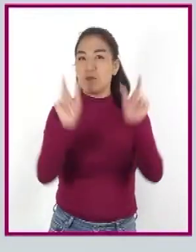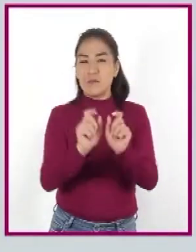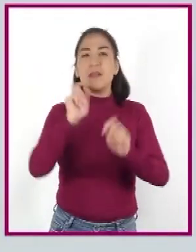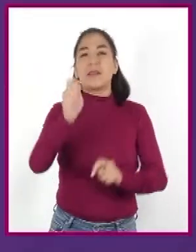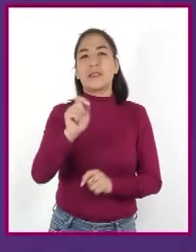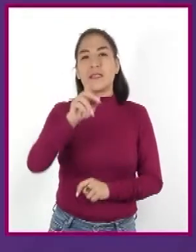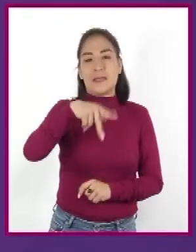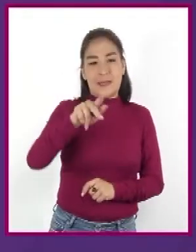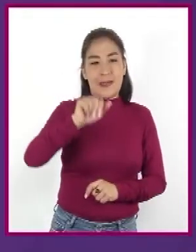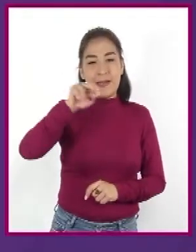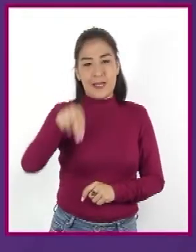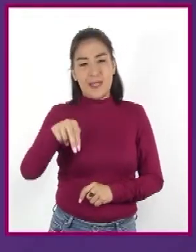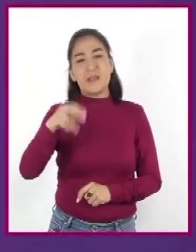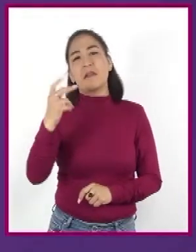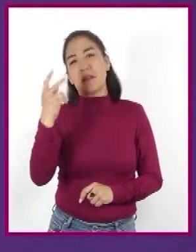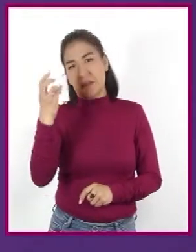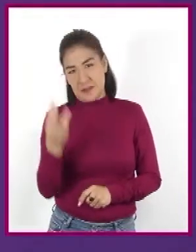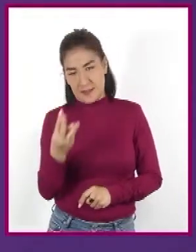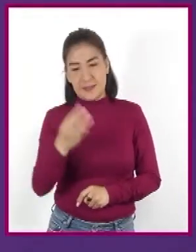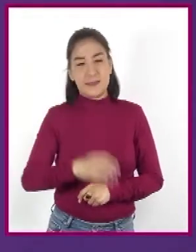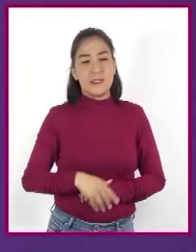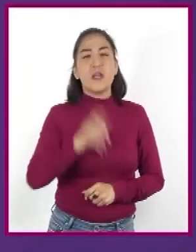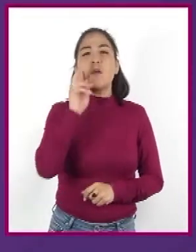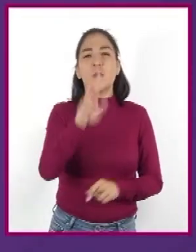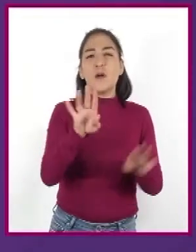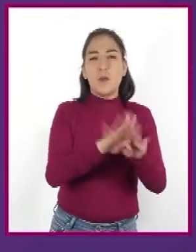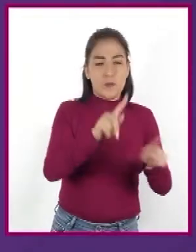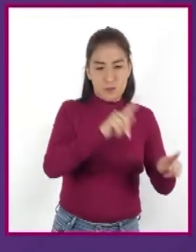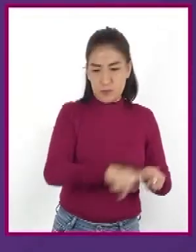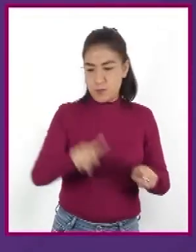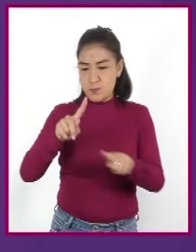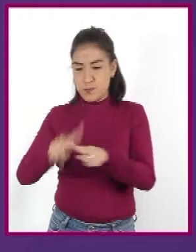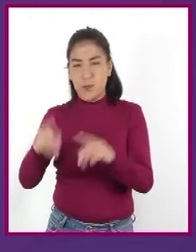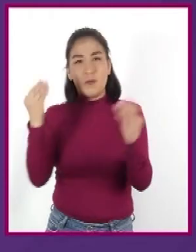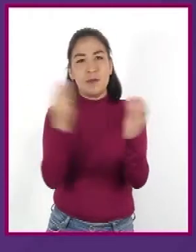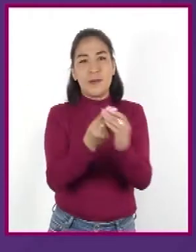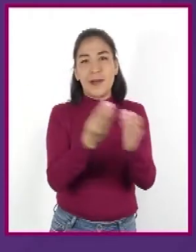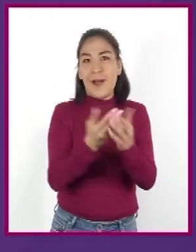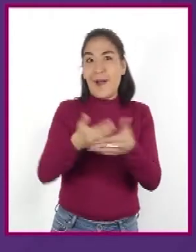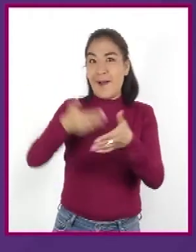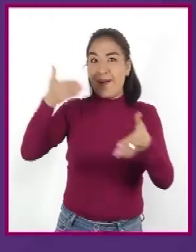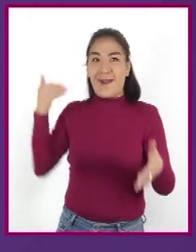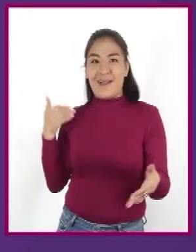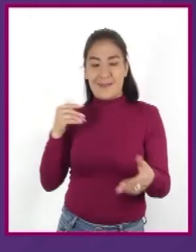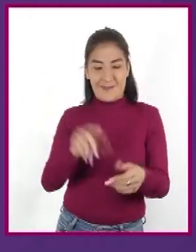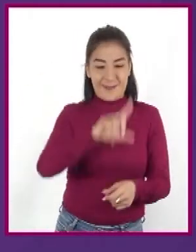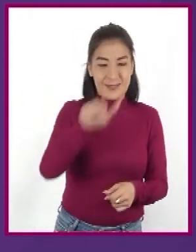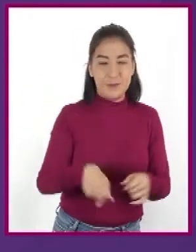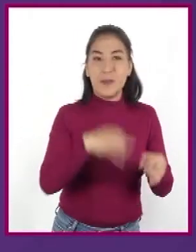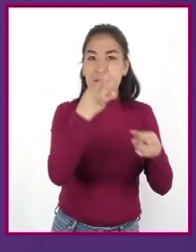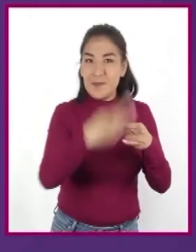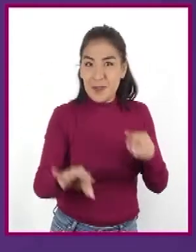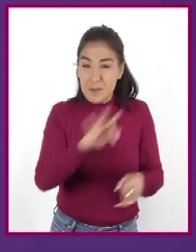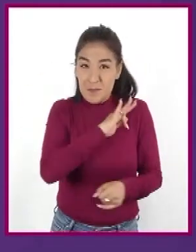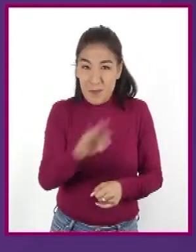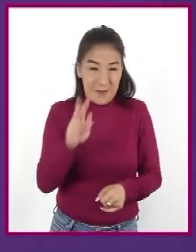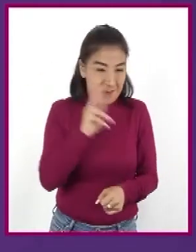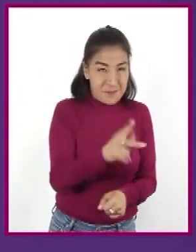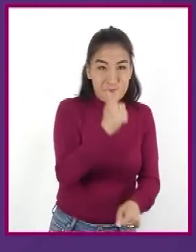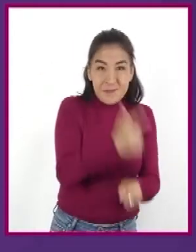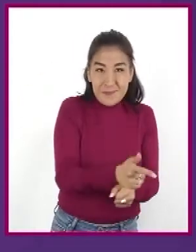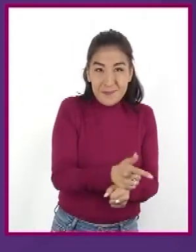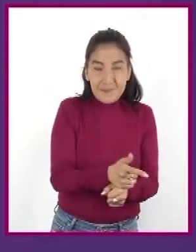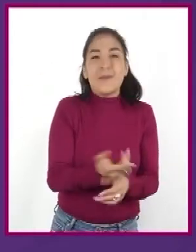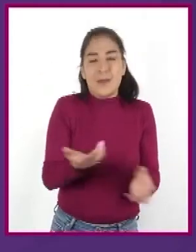KNO3. ¿Pueden identificar los elementos de las sustancias iniciales y finales? Utilicen